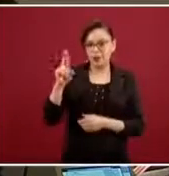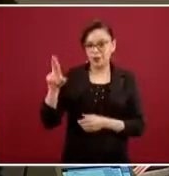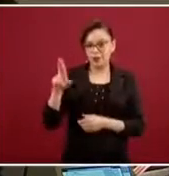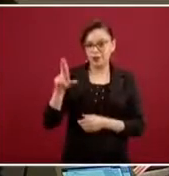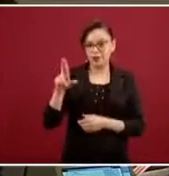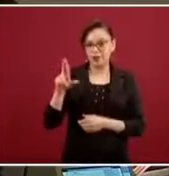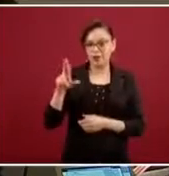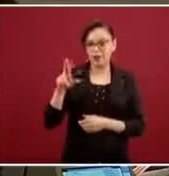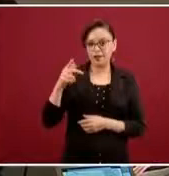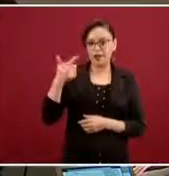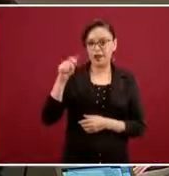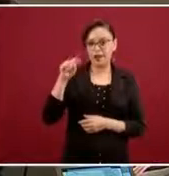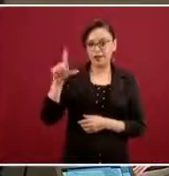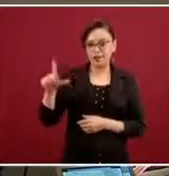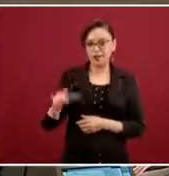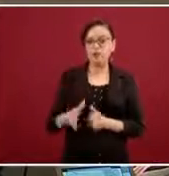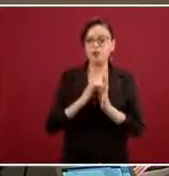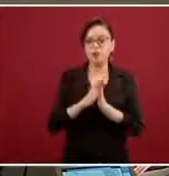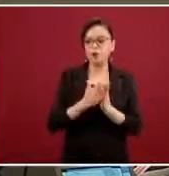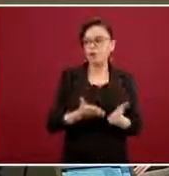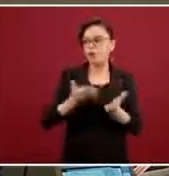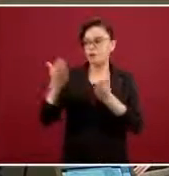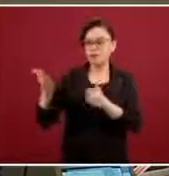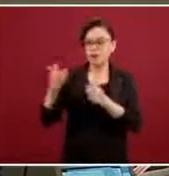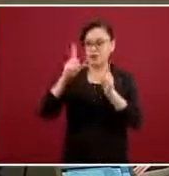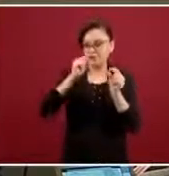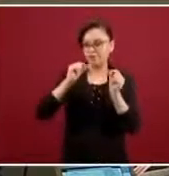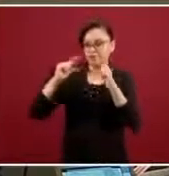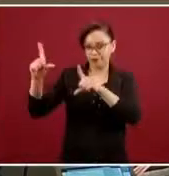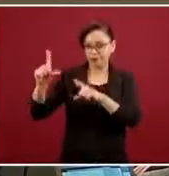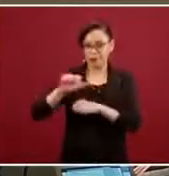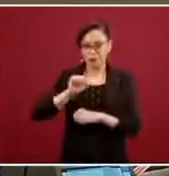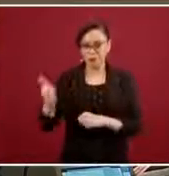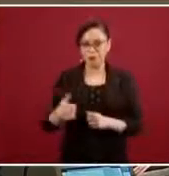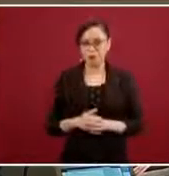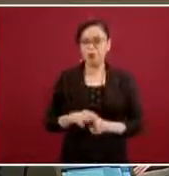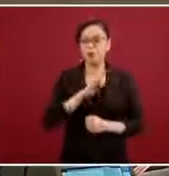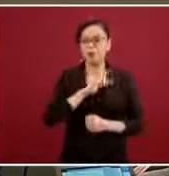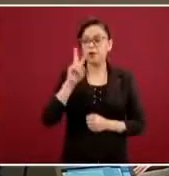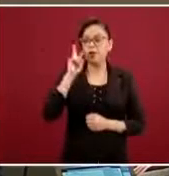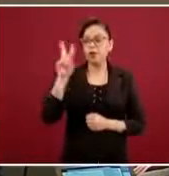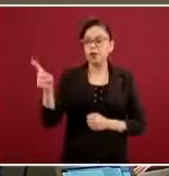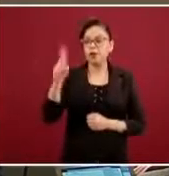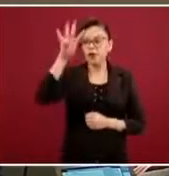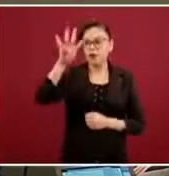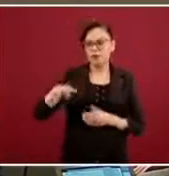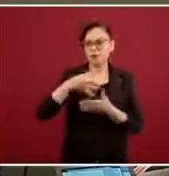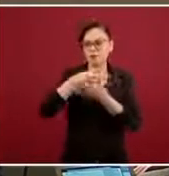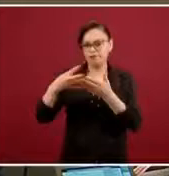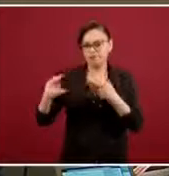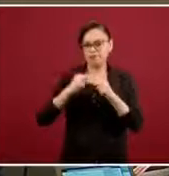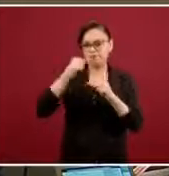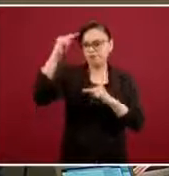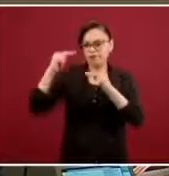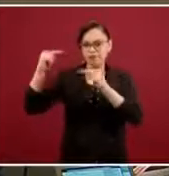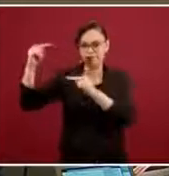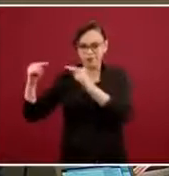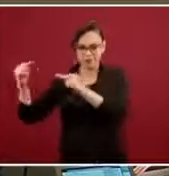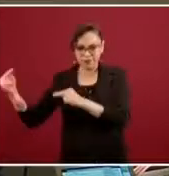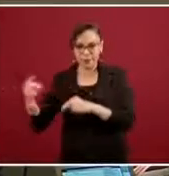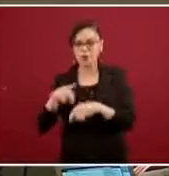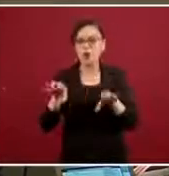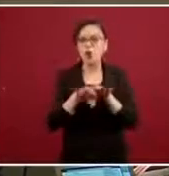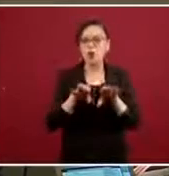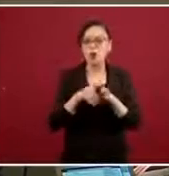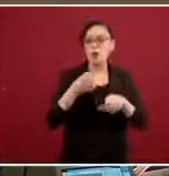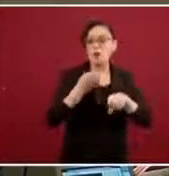las siguientes diapositivas, por favor. Vamos a ver un reporte de movilidad por estado. Este